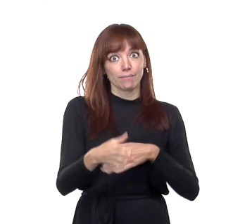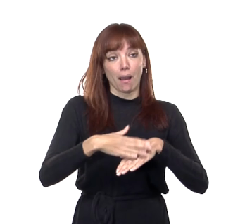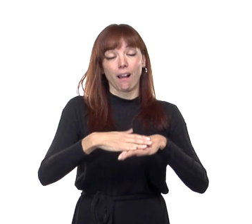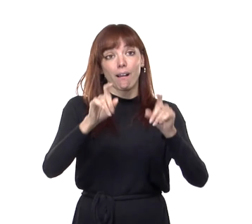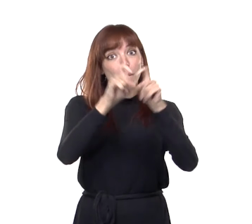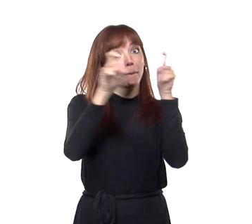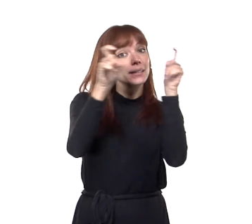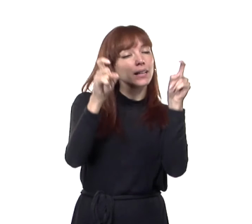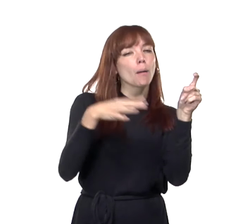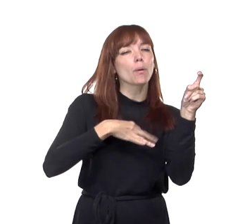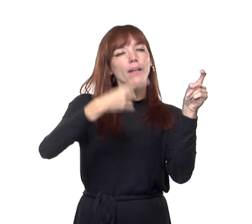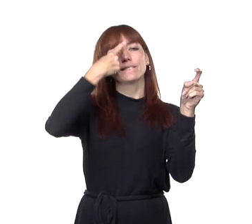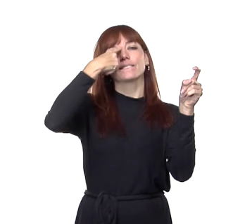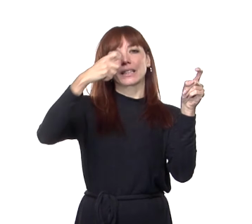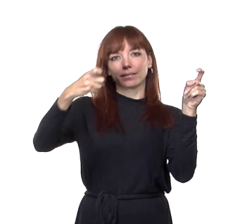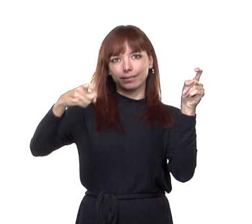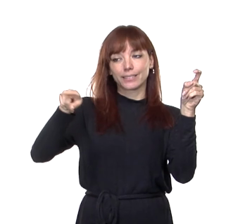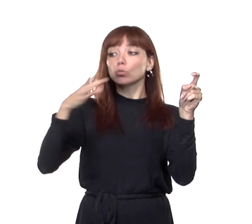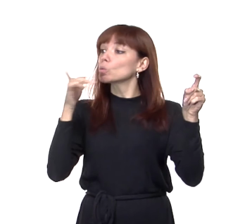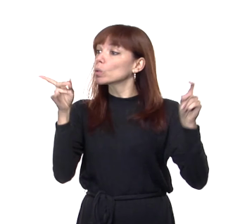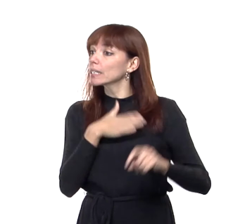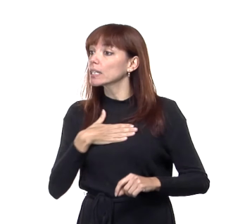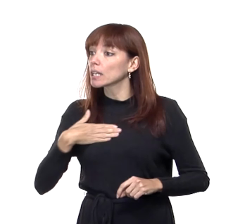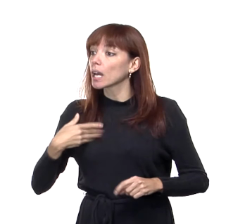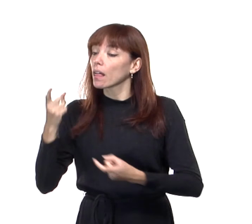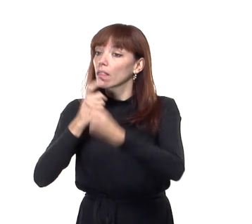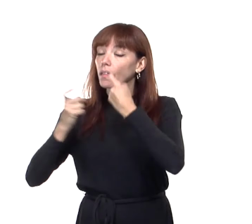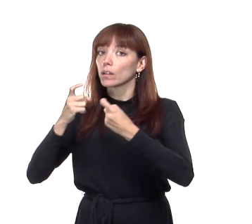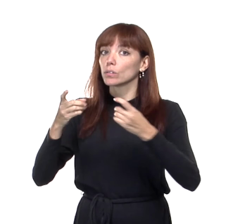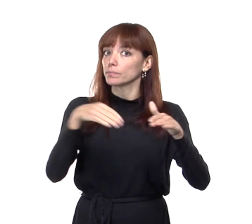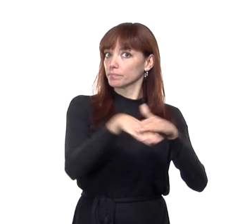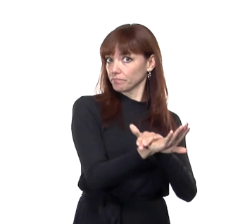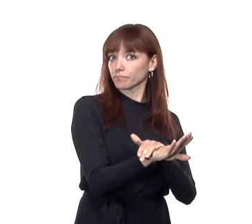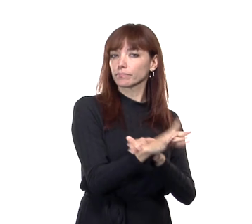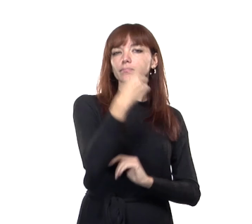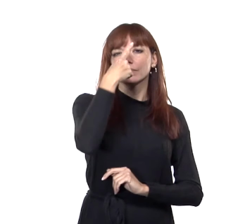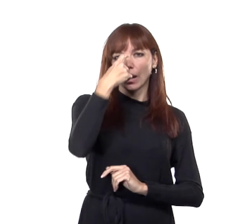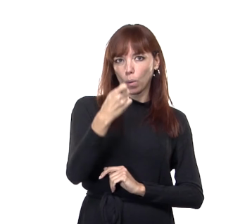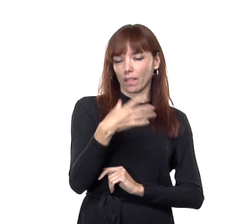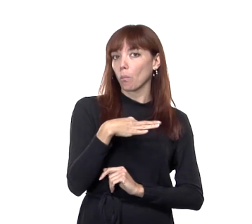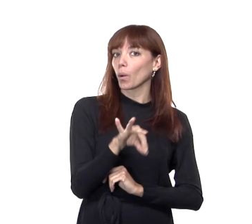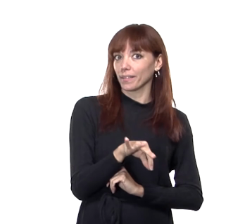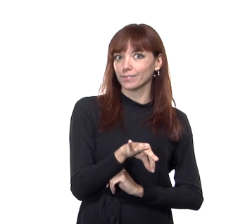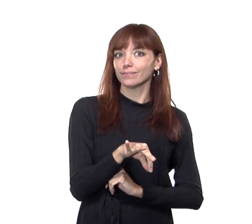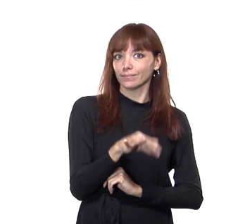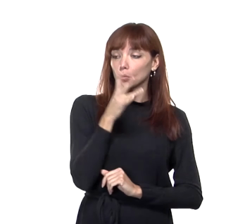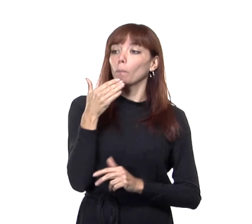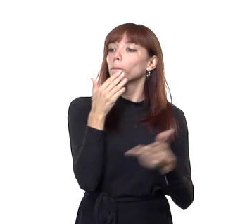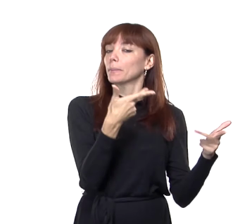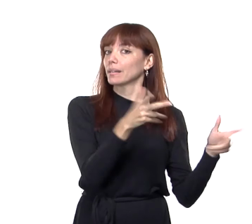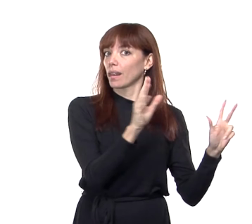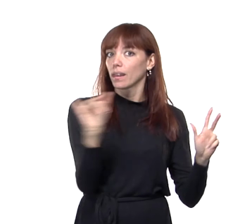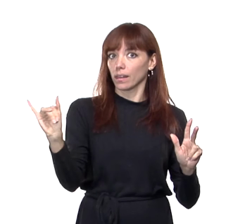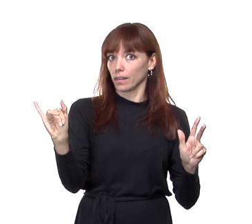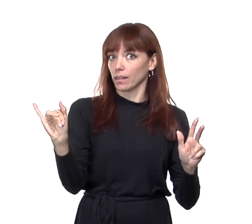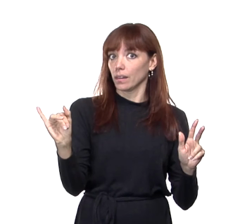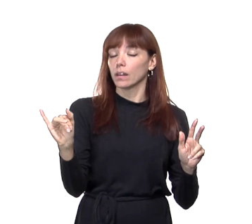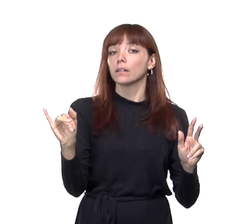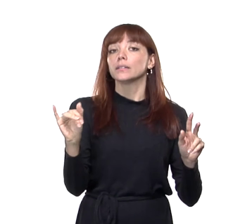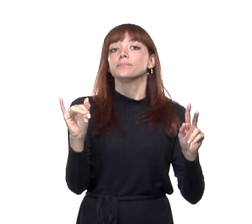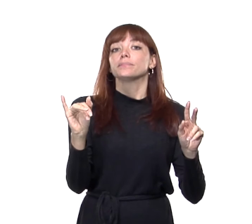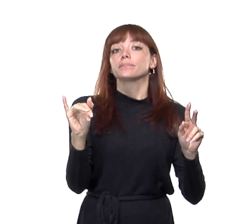te pueden recordar si has dicho que si quieres que te recolectan los datos y te pueden recordar con tu permiso y no